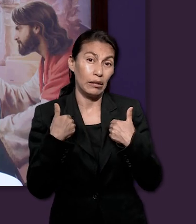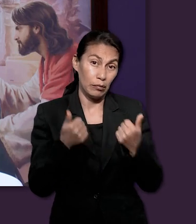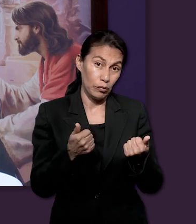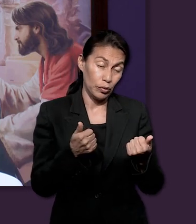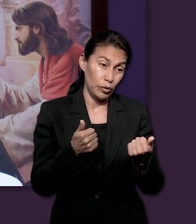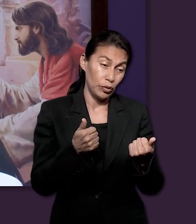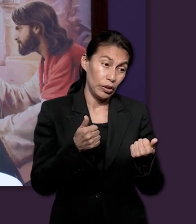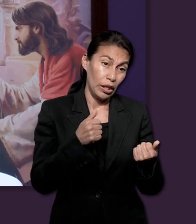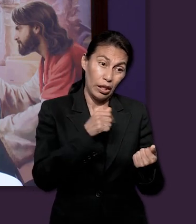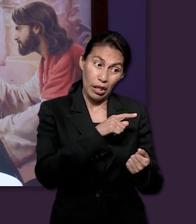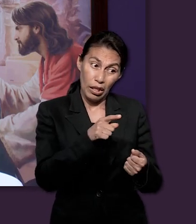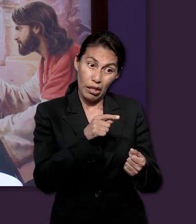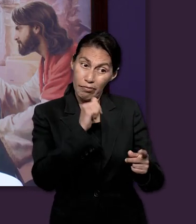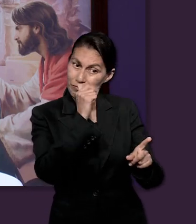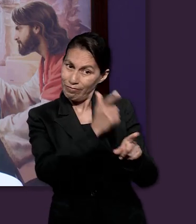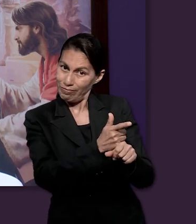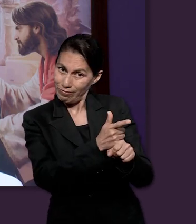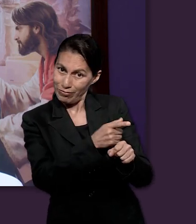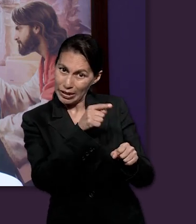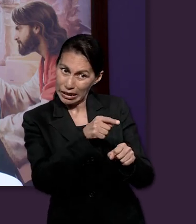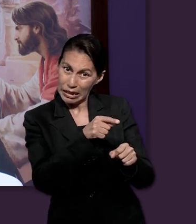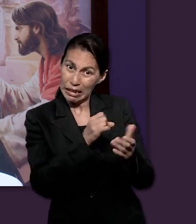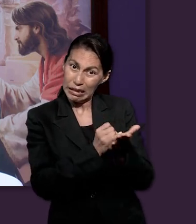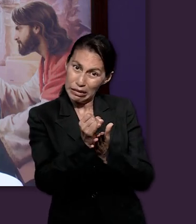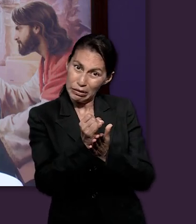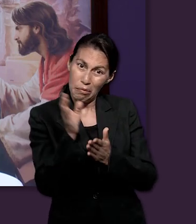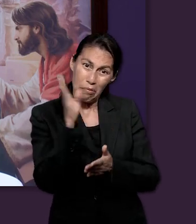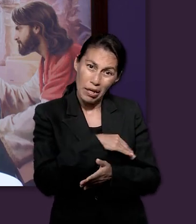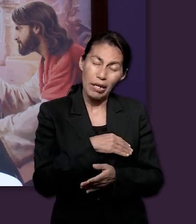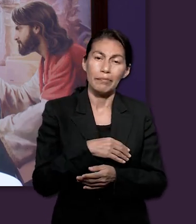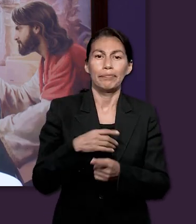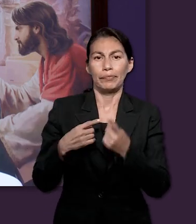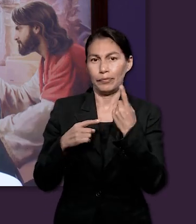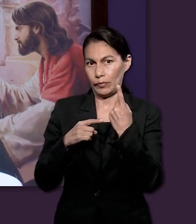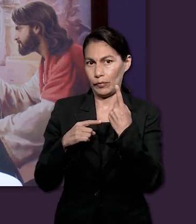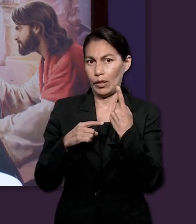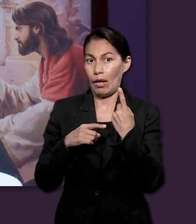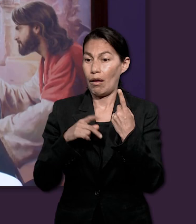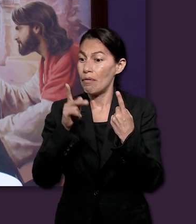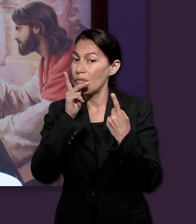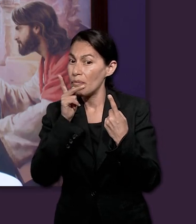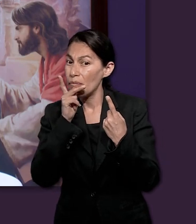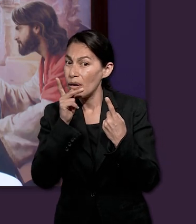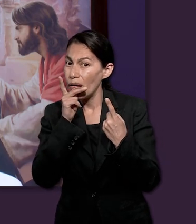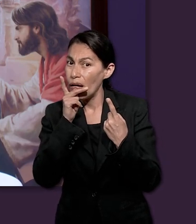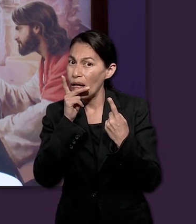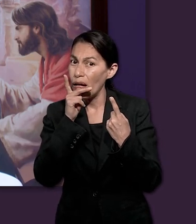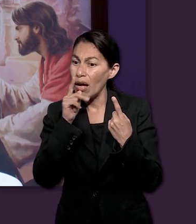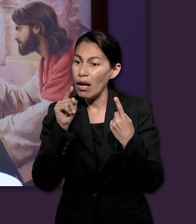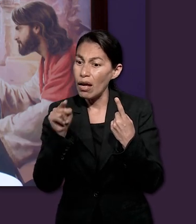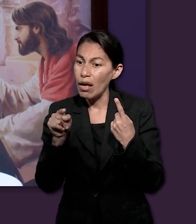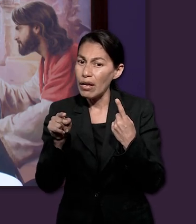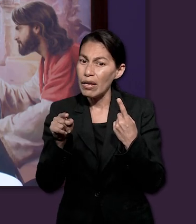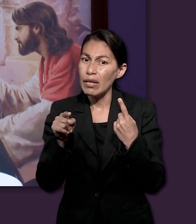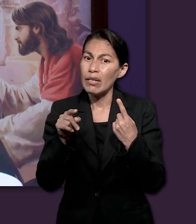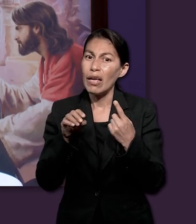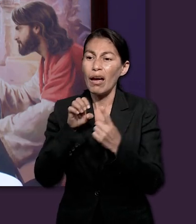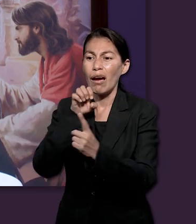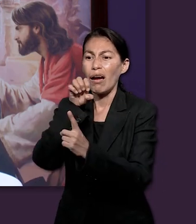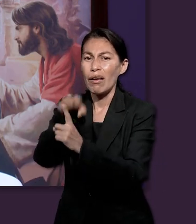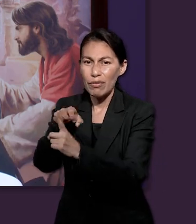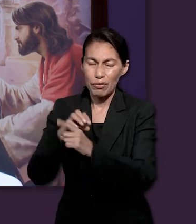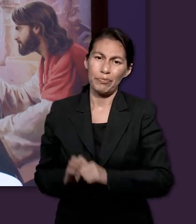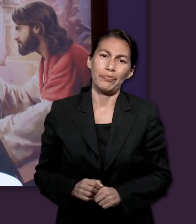malas decisiones. Tomó la mala decisión de engañar a su padre sobre la primogenitura. Tomó la decisión de tomar a